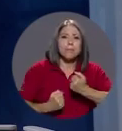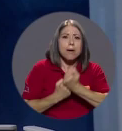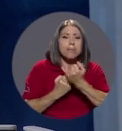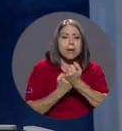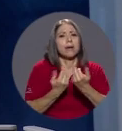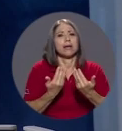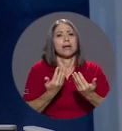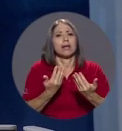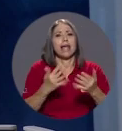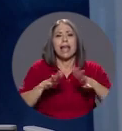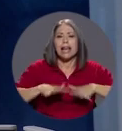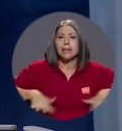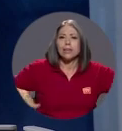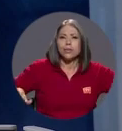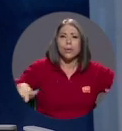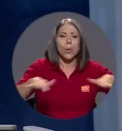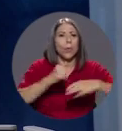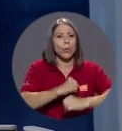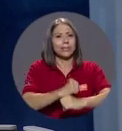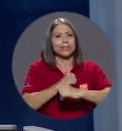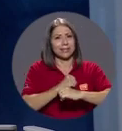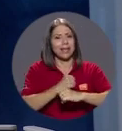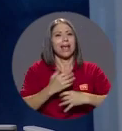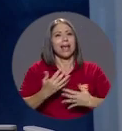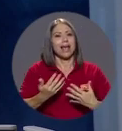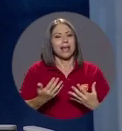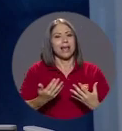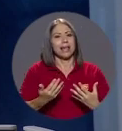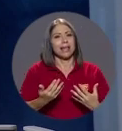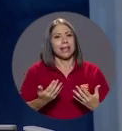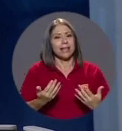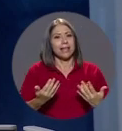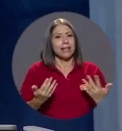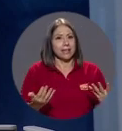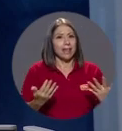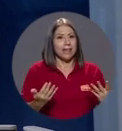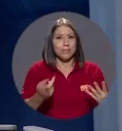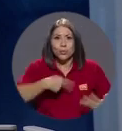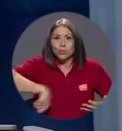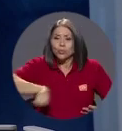apuntarse con asegurar que el entorno sea seguro y que